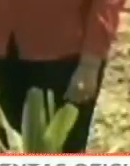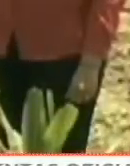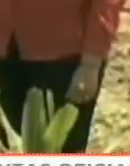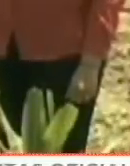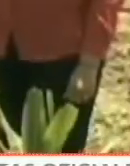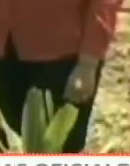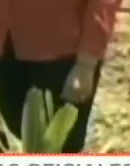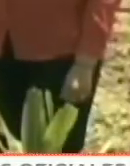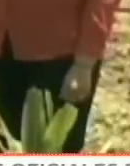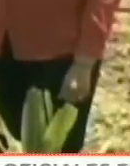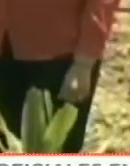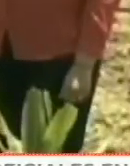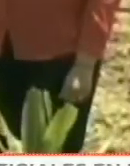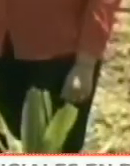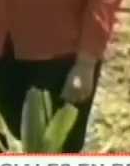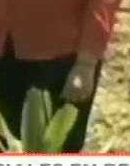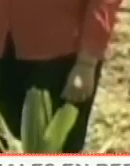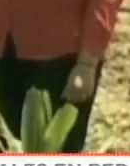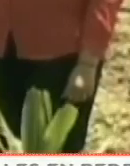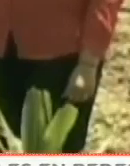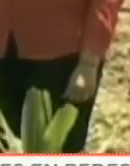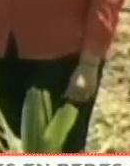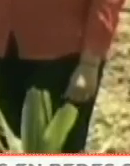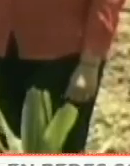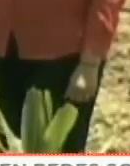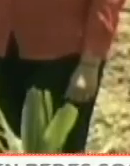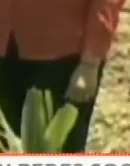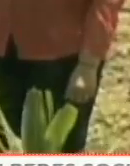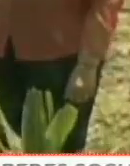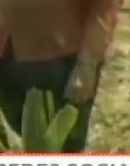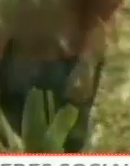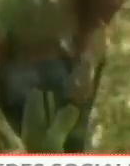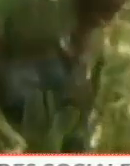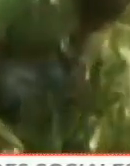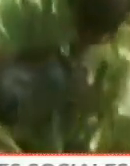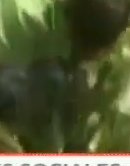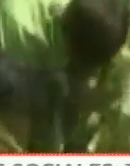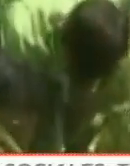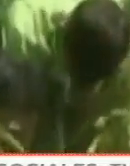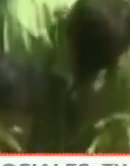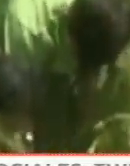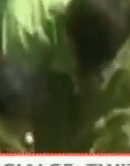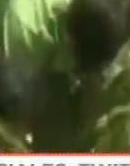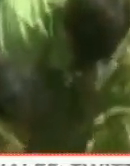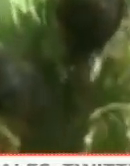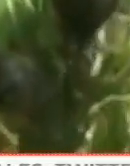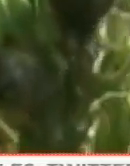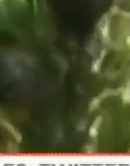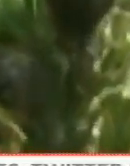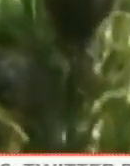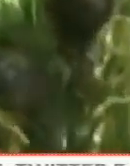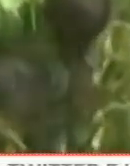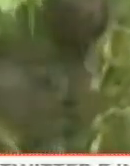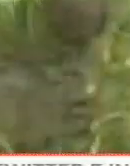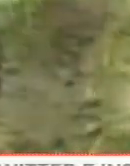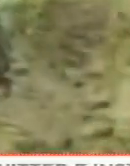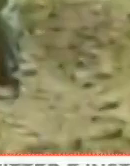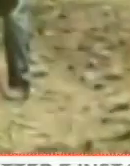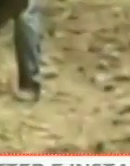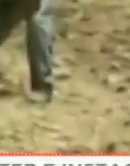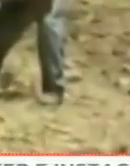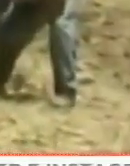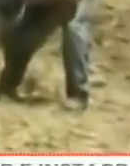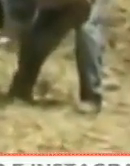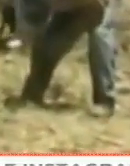brigadistas para tener una producción excelente. Cuenta con el apoyo de todos nosotros, estamos agradecidos